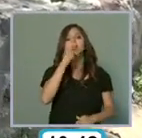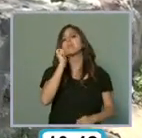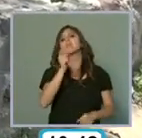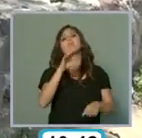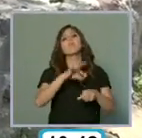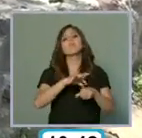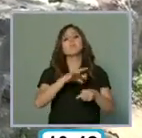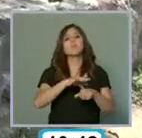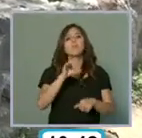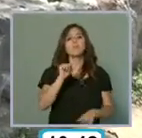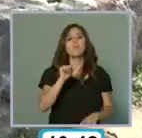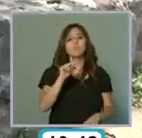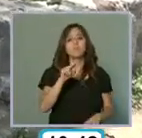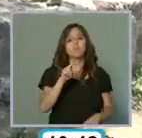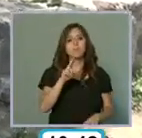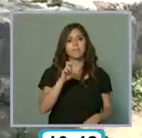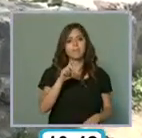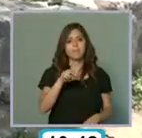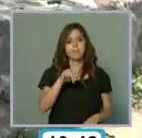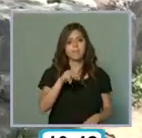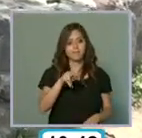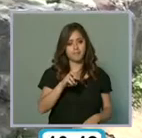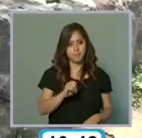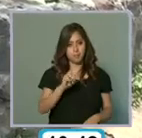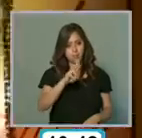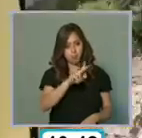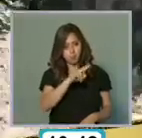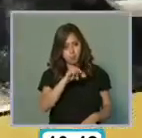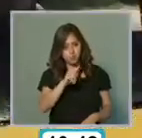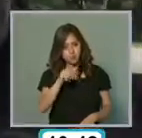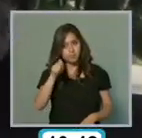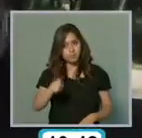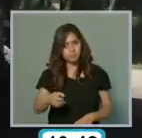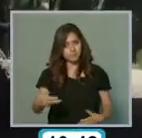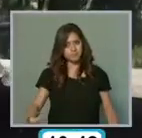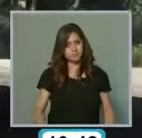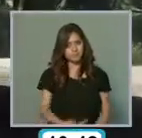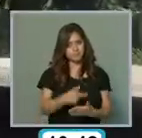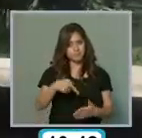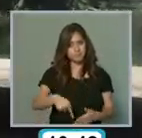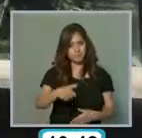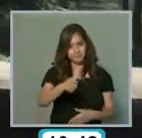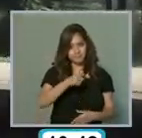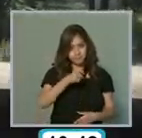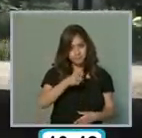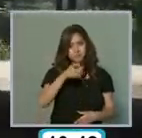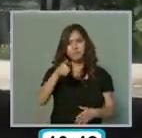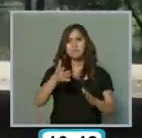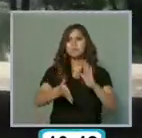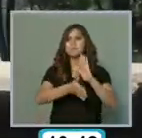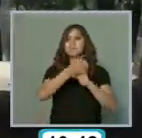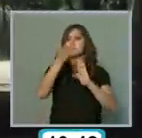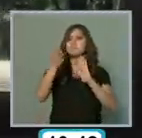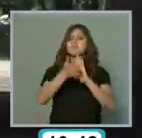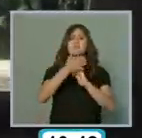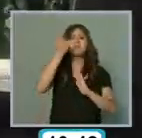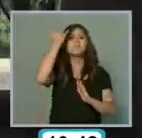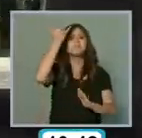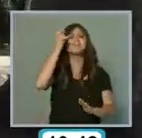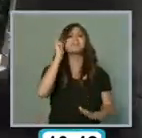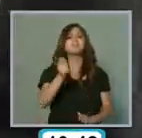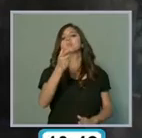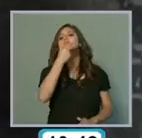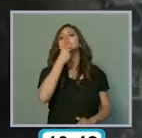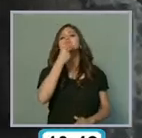Urrutia, nativo de acá de Xochimilco. Lo mandó a hacer porque su compadre